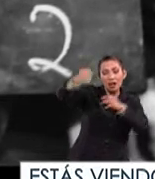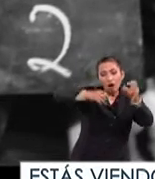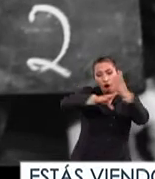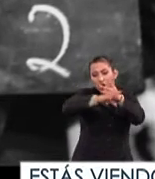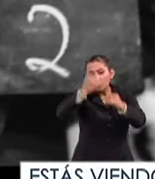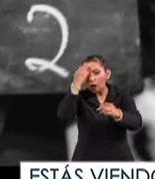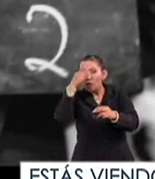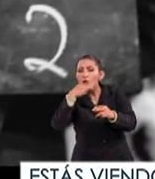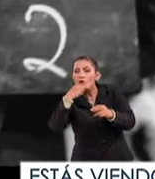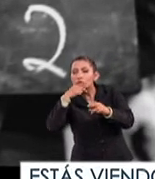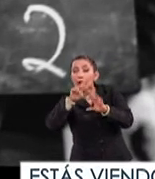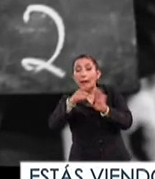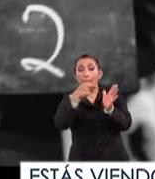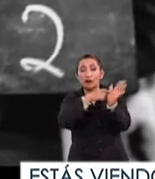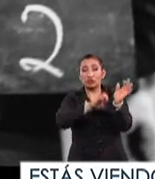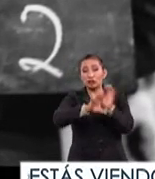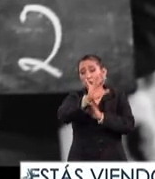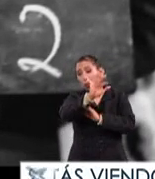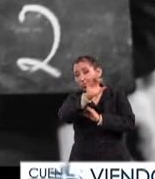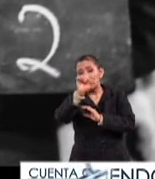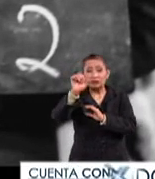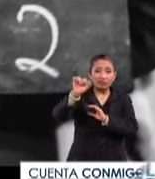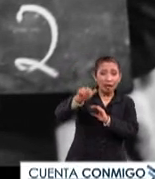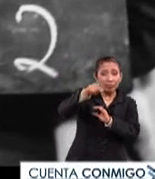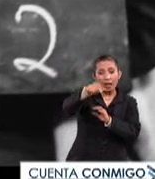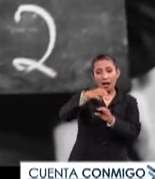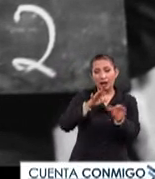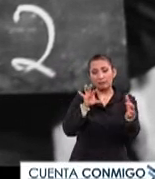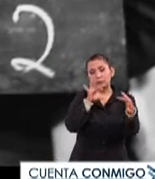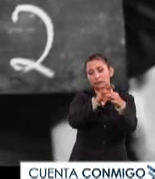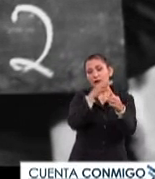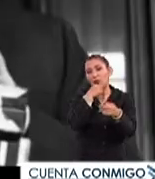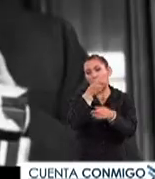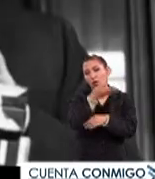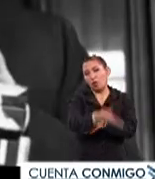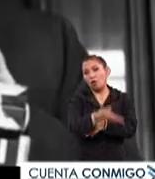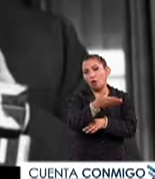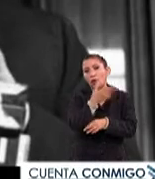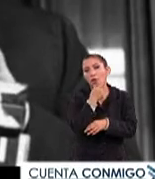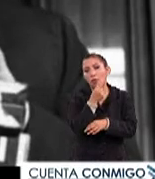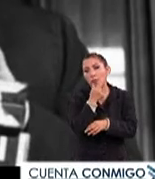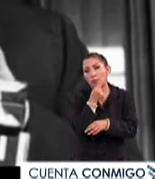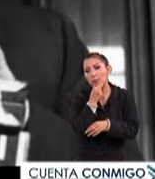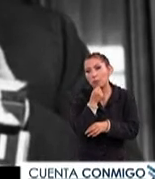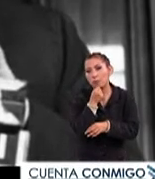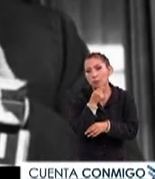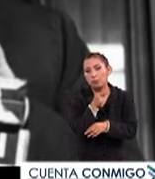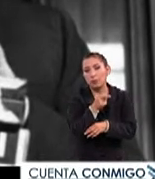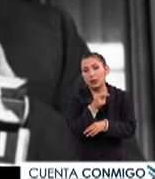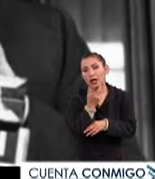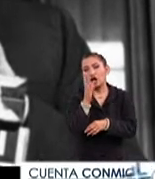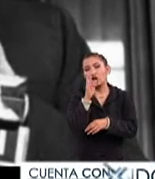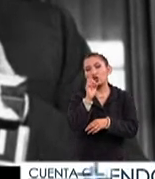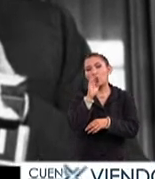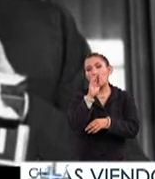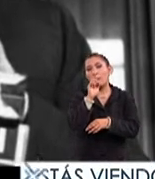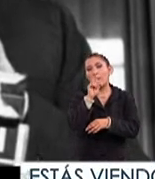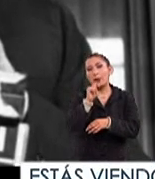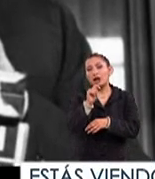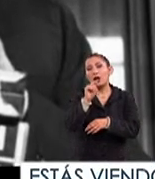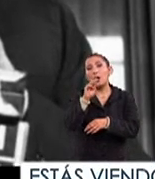herramientas. En Estados Unidos, claro. Y en los 50s y 60s trabajó con este cinematógrafo, que es Robert